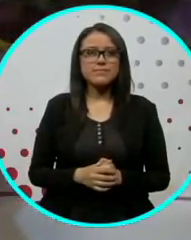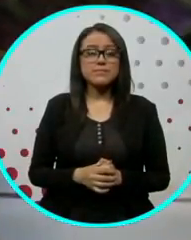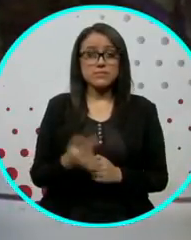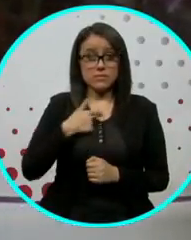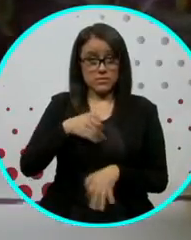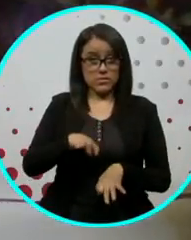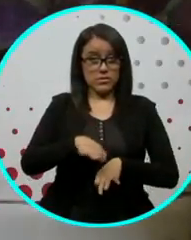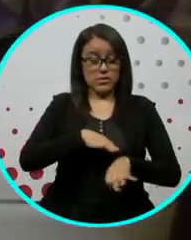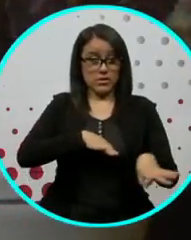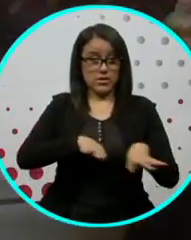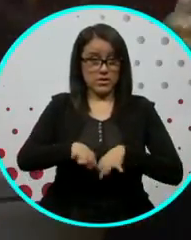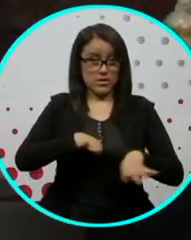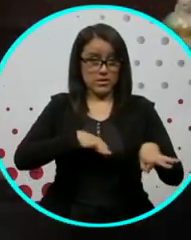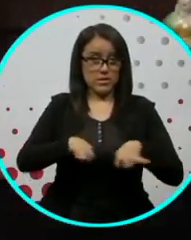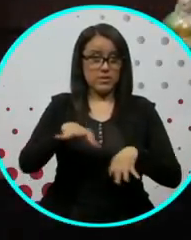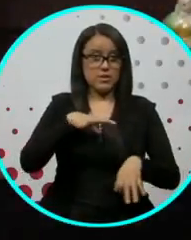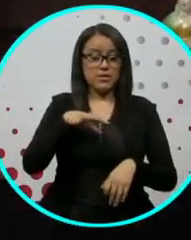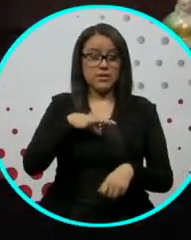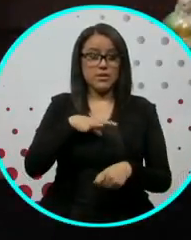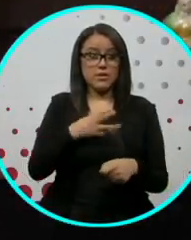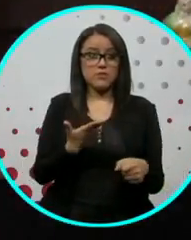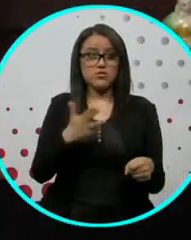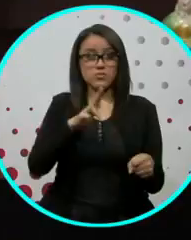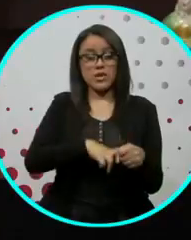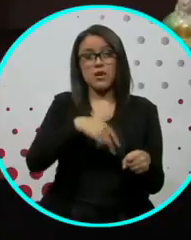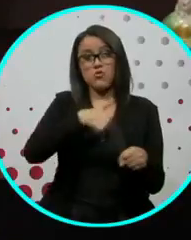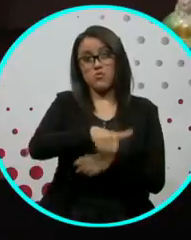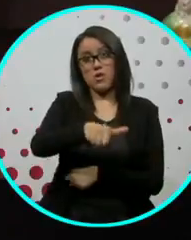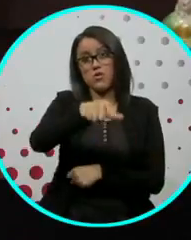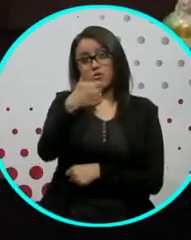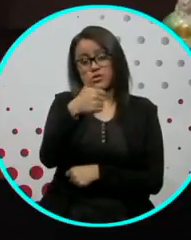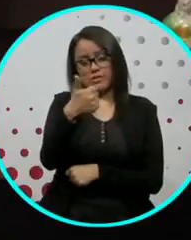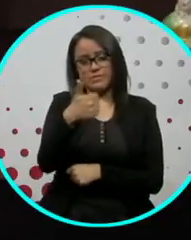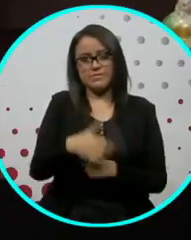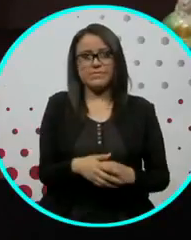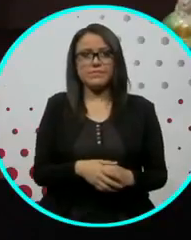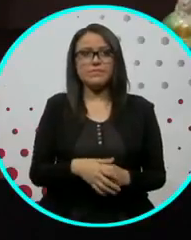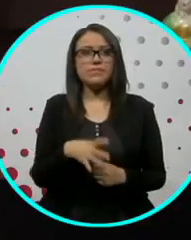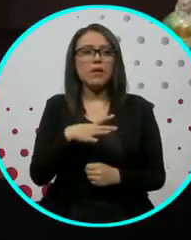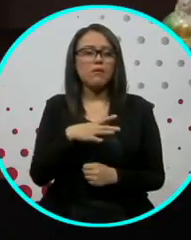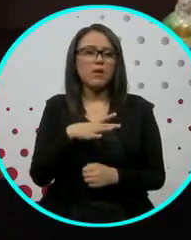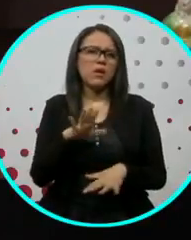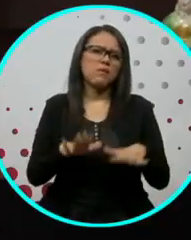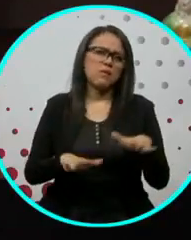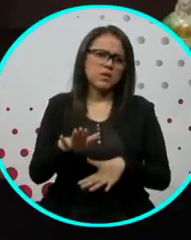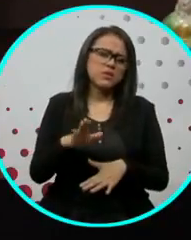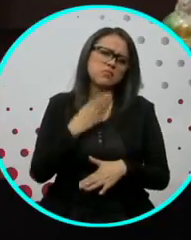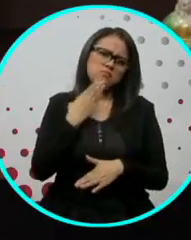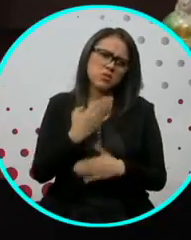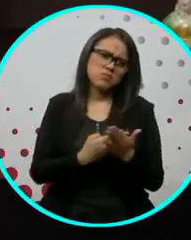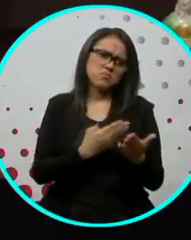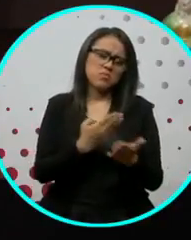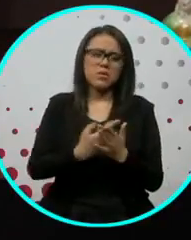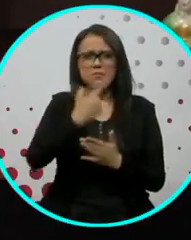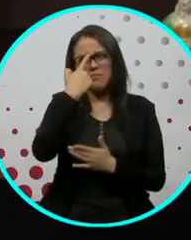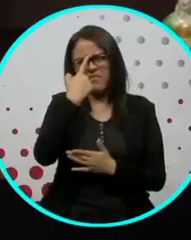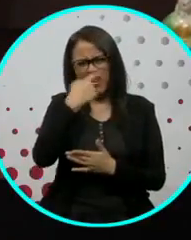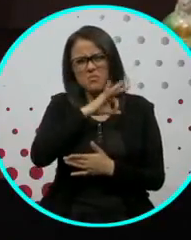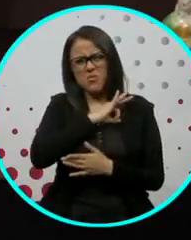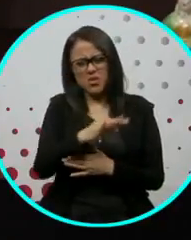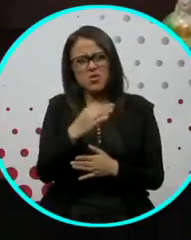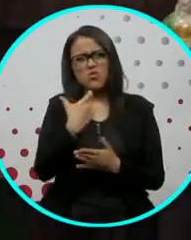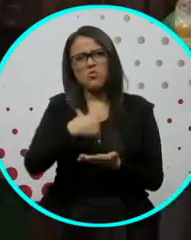Trabajaba yo en la clínica número 11 y ahí había luego propuestas que nos daban para poder sacar